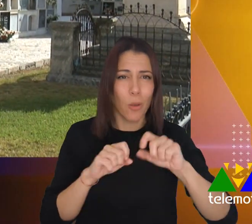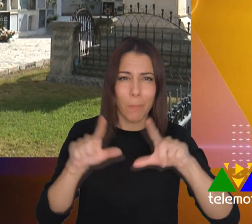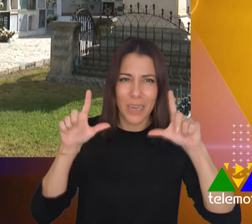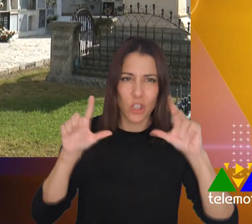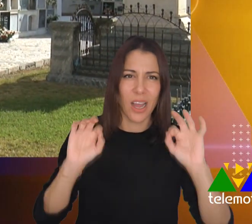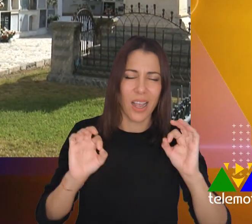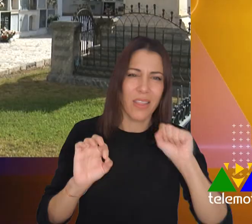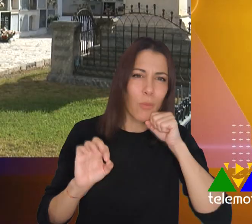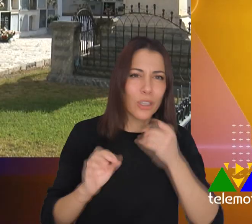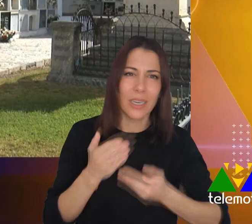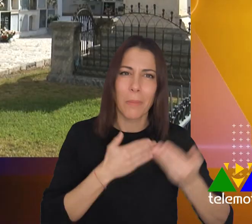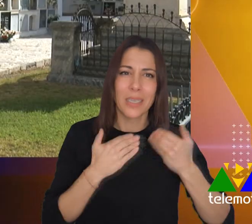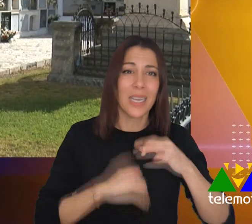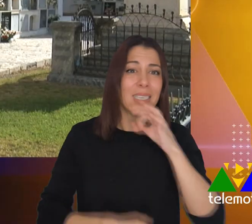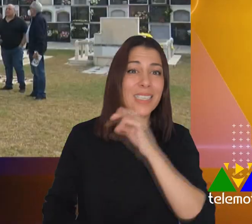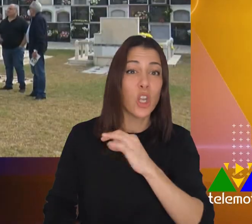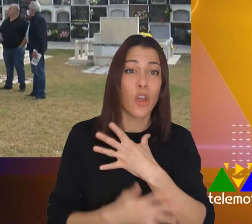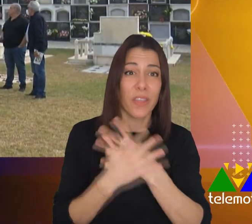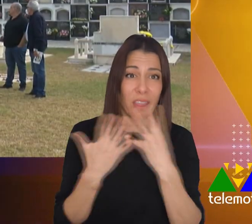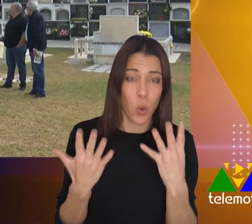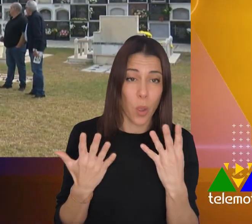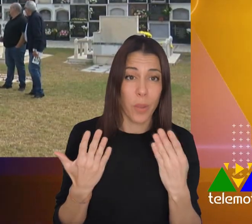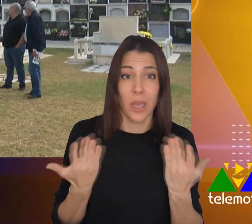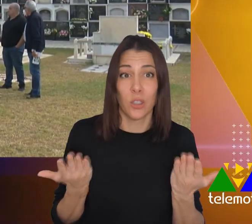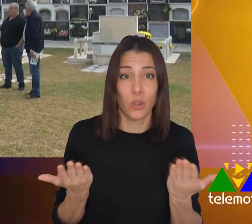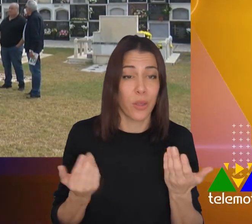Motril del siglo XIX. Es que cuando cualquier enterramiento de